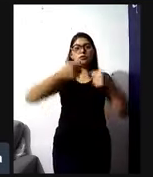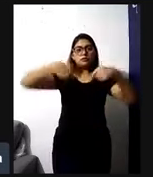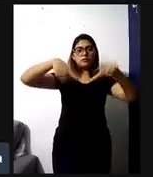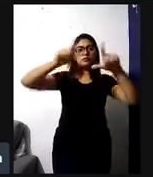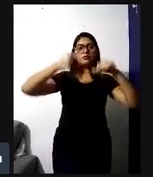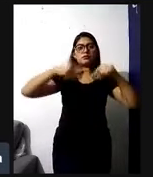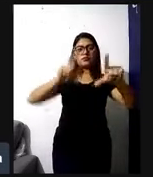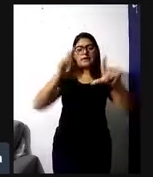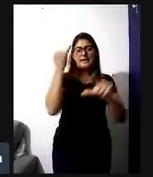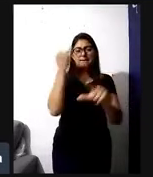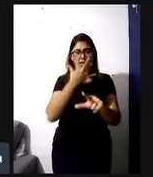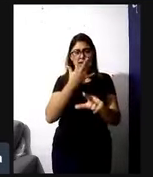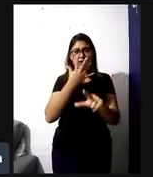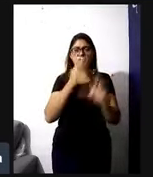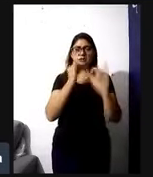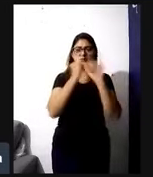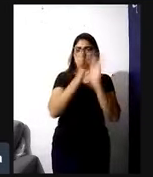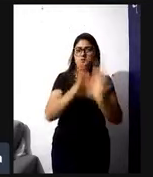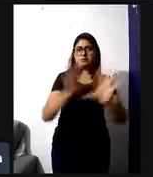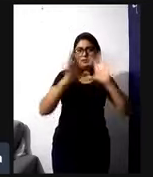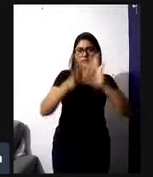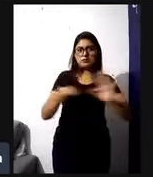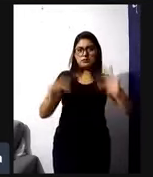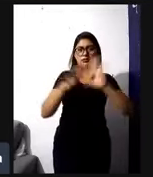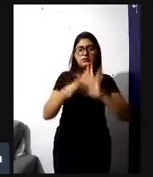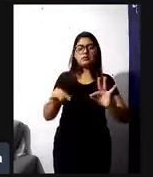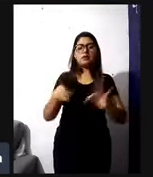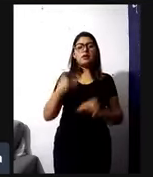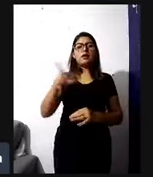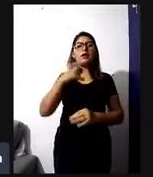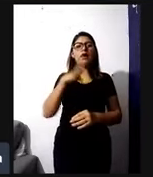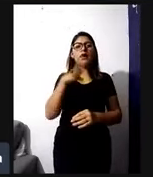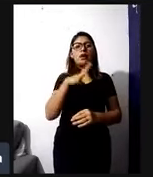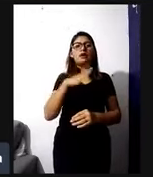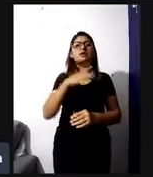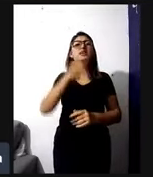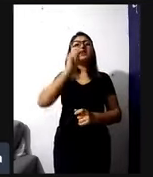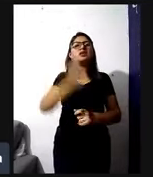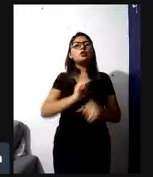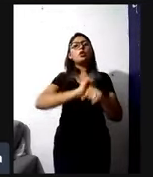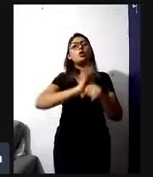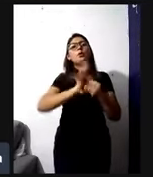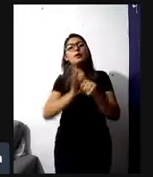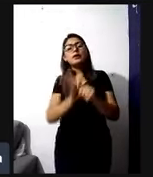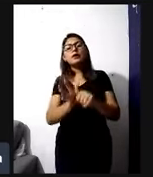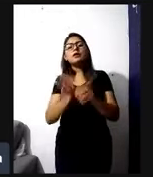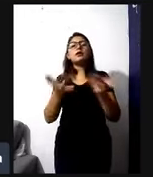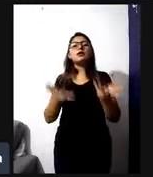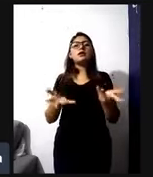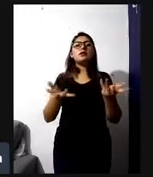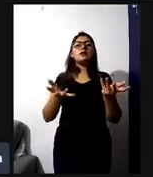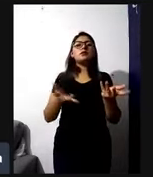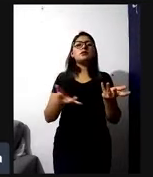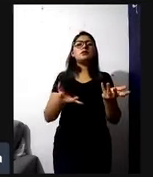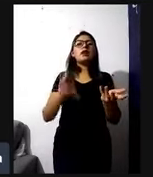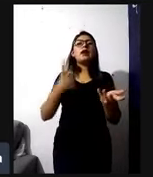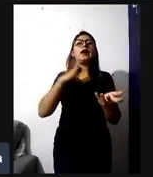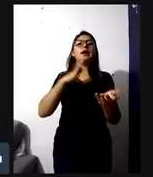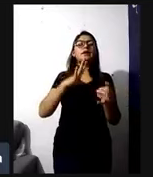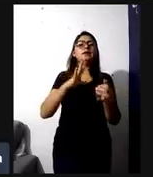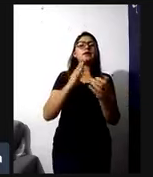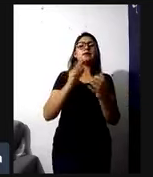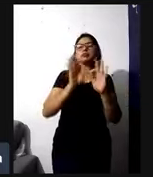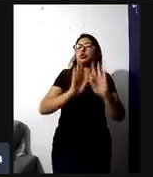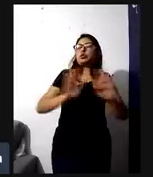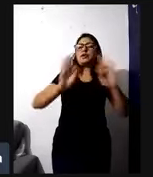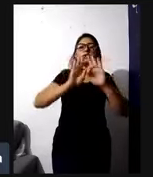que explican justo lo que es esta pandemia, que es el COVID y cuáles son las medidas